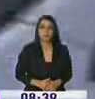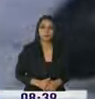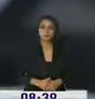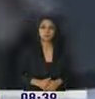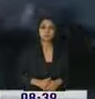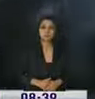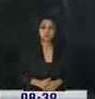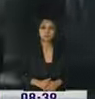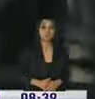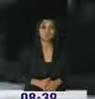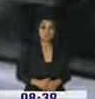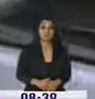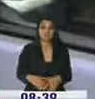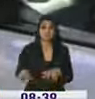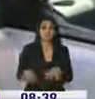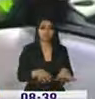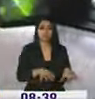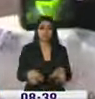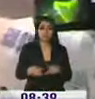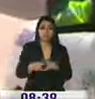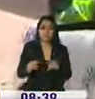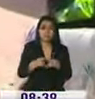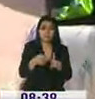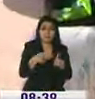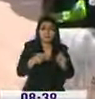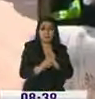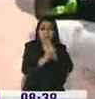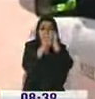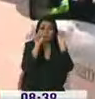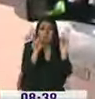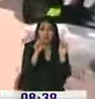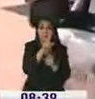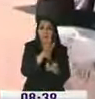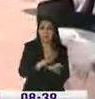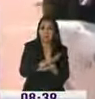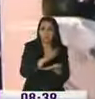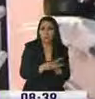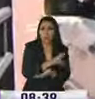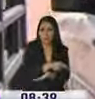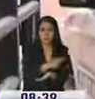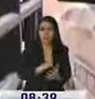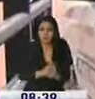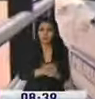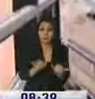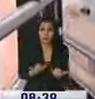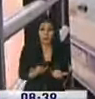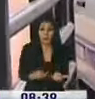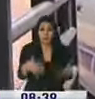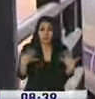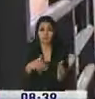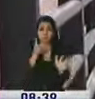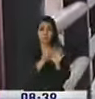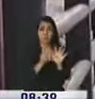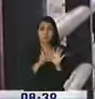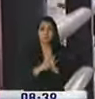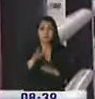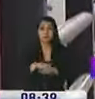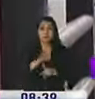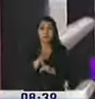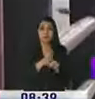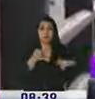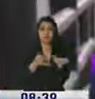Un intenso movimiento desde temprano en la mañana se registró en el plantel educativo que está envuelto en terribles denuncias.